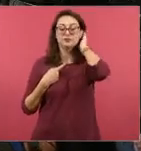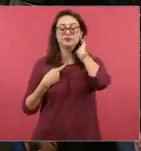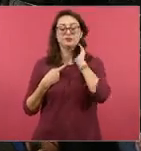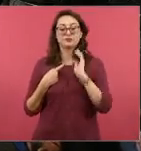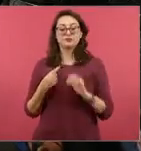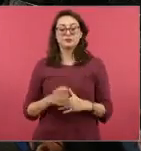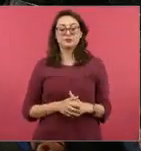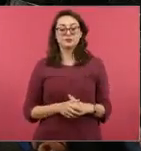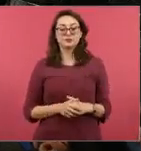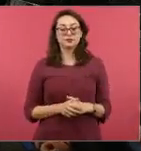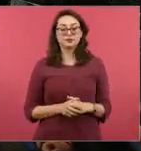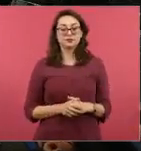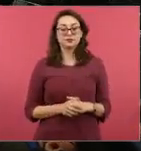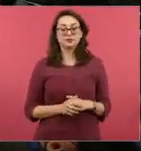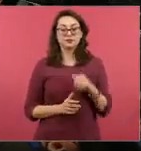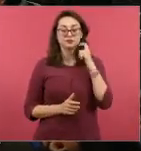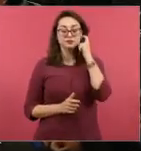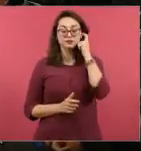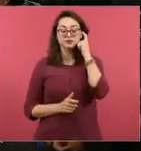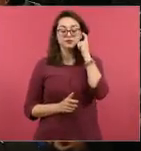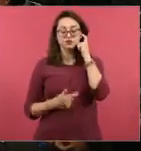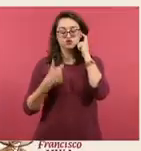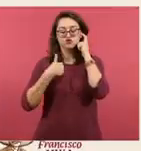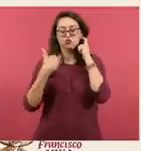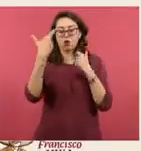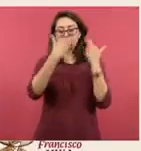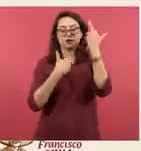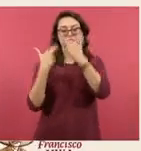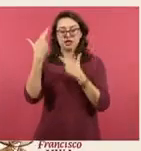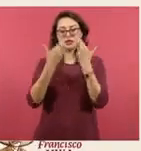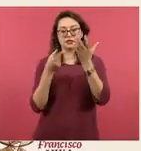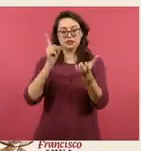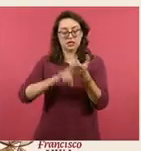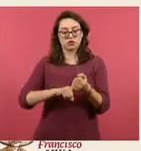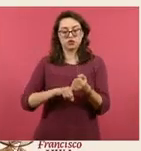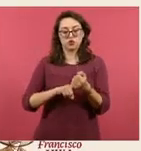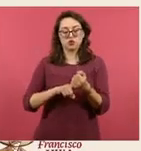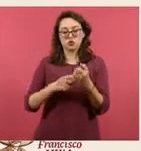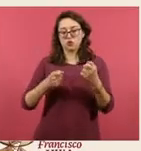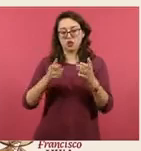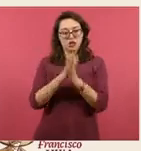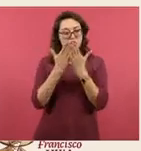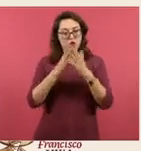página para que pueda hacer, y veremos que estén todos ellos.